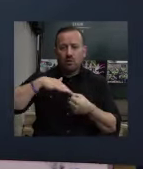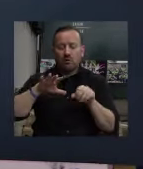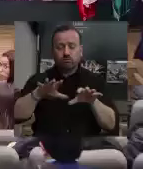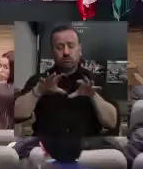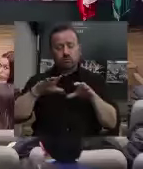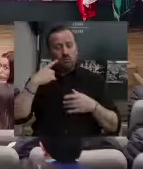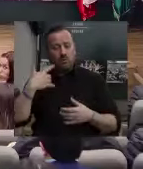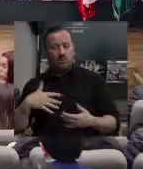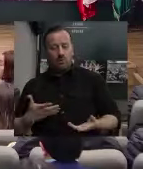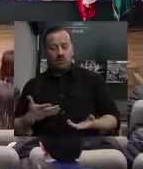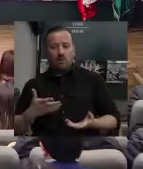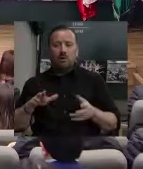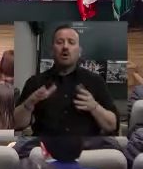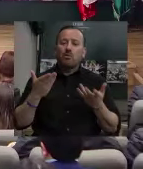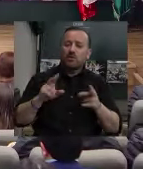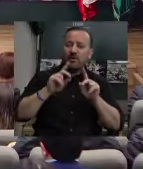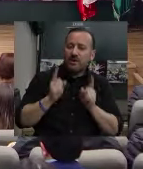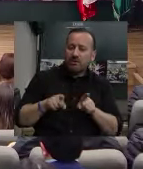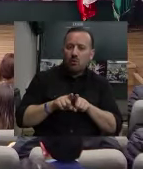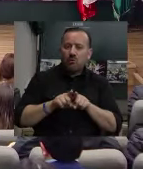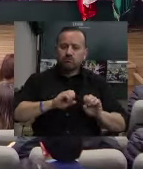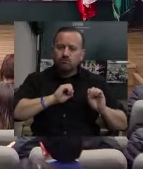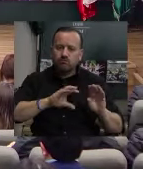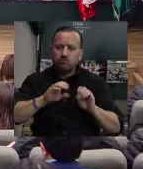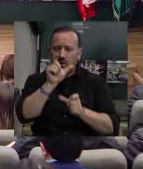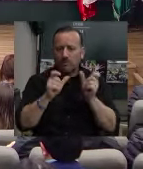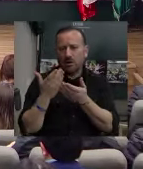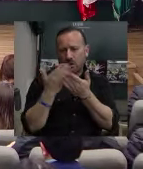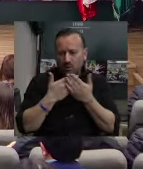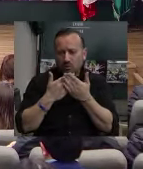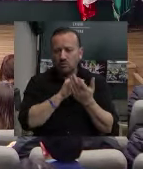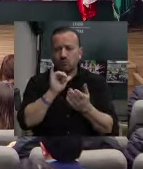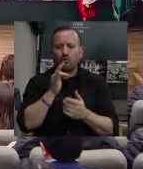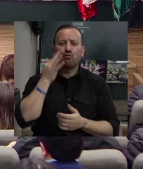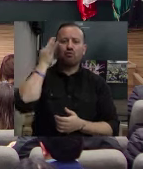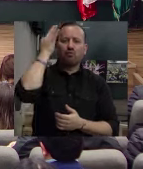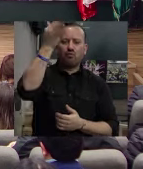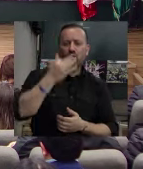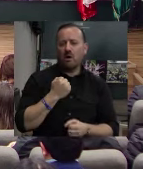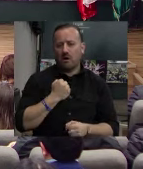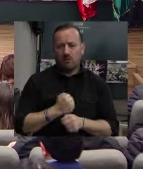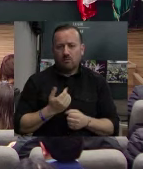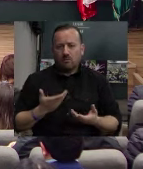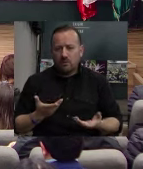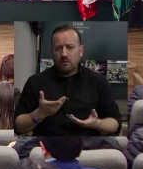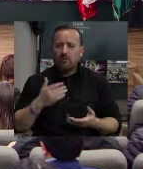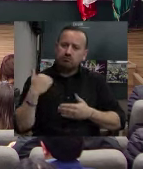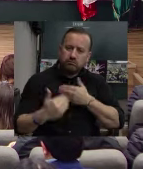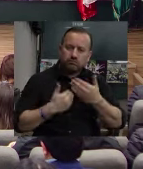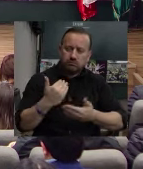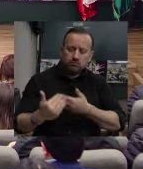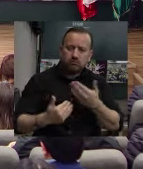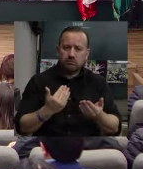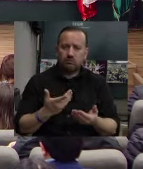entorno y es por esto que debemos preparar a nuestros estudiantes para enfrentar el este este futuro en evolución y también